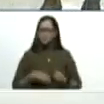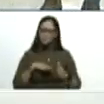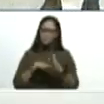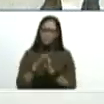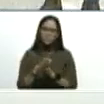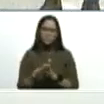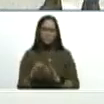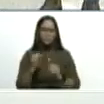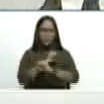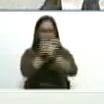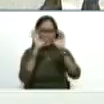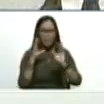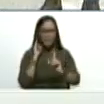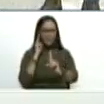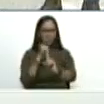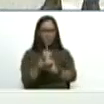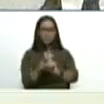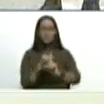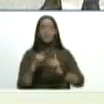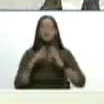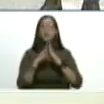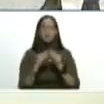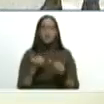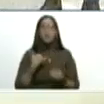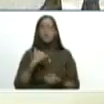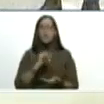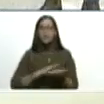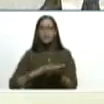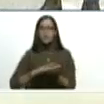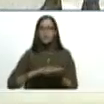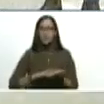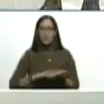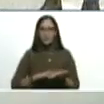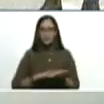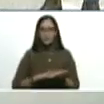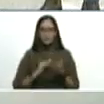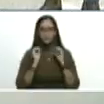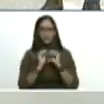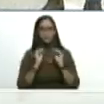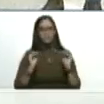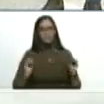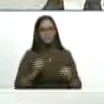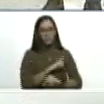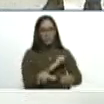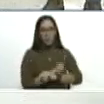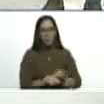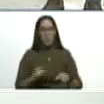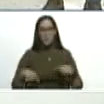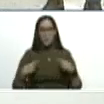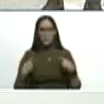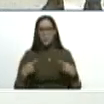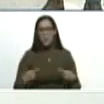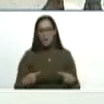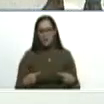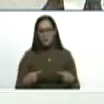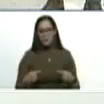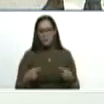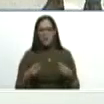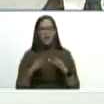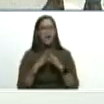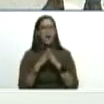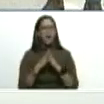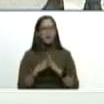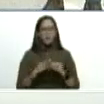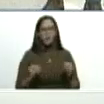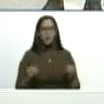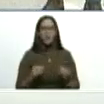claro de todo lo que hay que recuperar y convocar al Poder Popular, a todas las